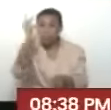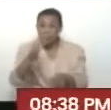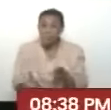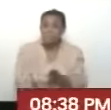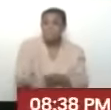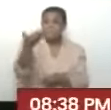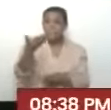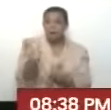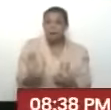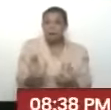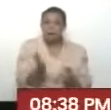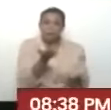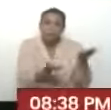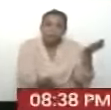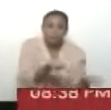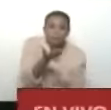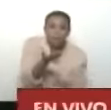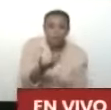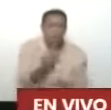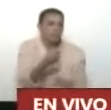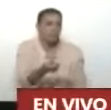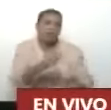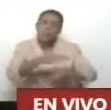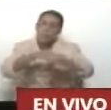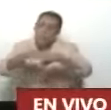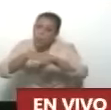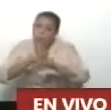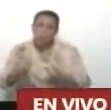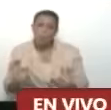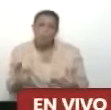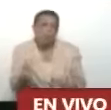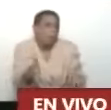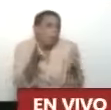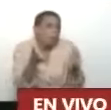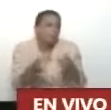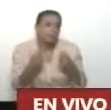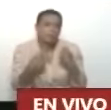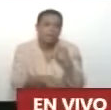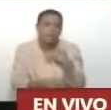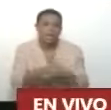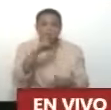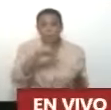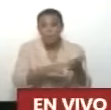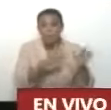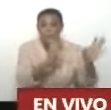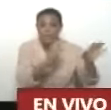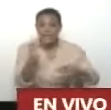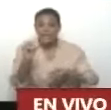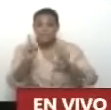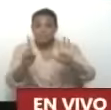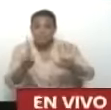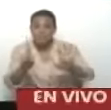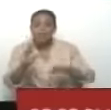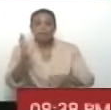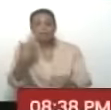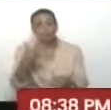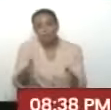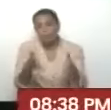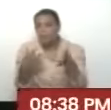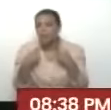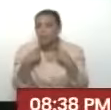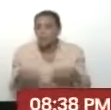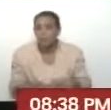cantaron fraude. Todavía ninguno de ellos ha dicho, miren, discúlpenme, no hubo fraude. En el 2006 algunos cantaron fraude y otros no cantaron